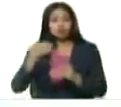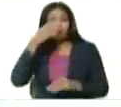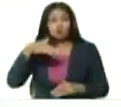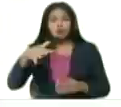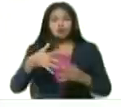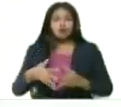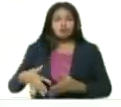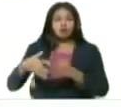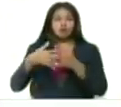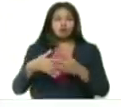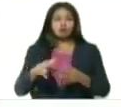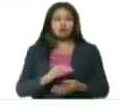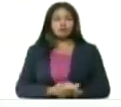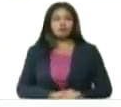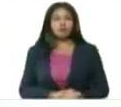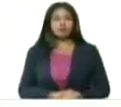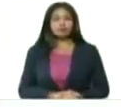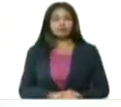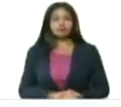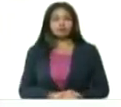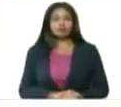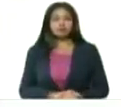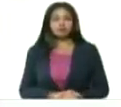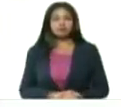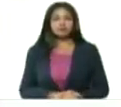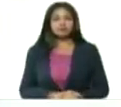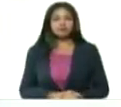los Estados Unidos de Norteamérica.